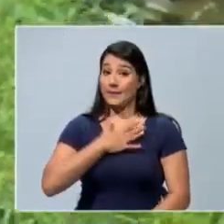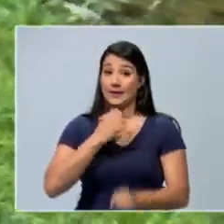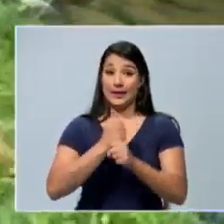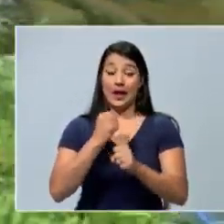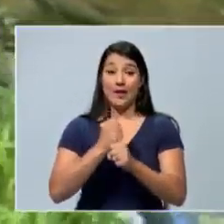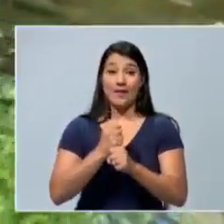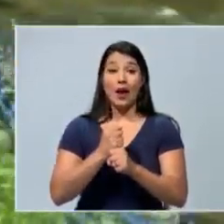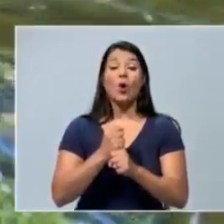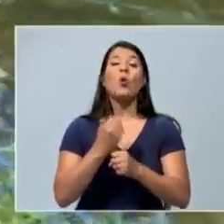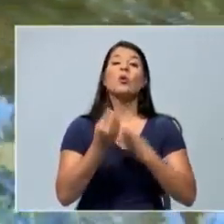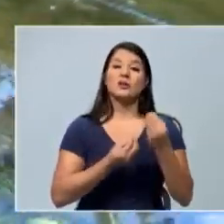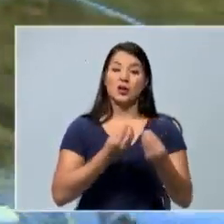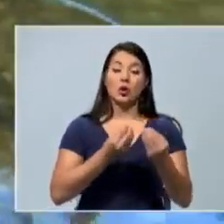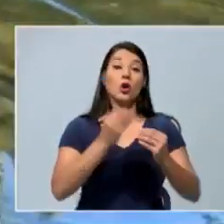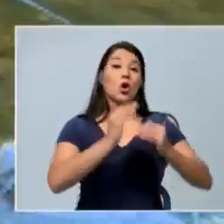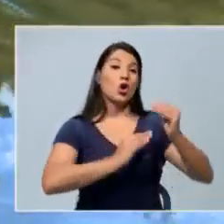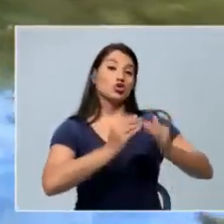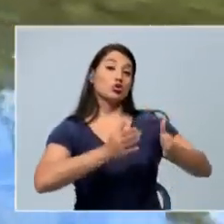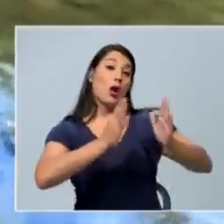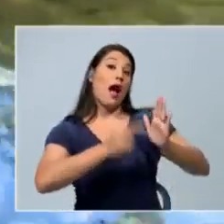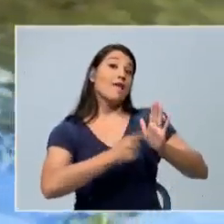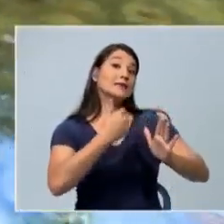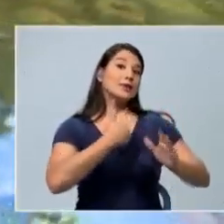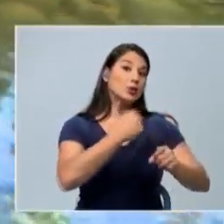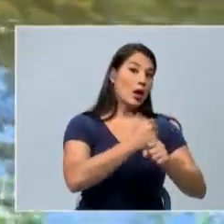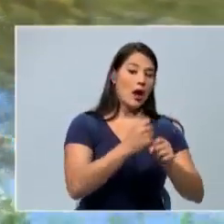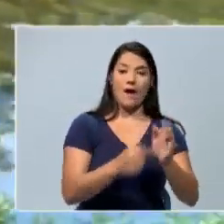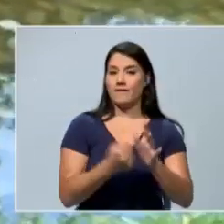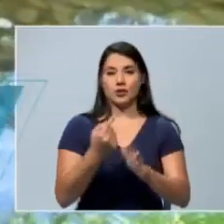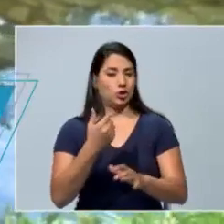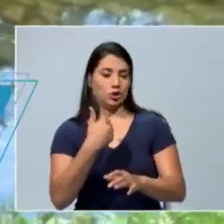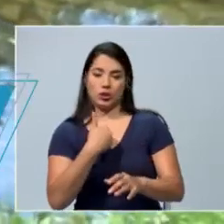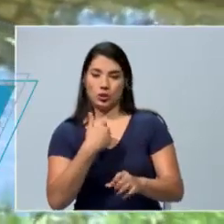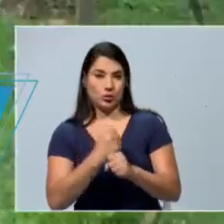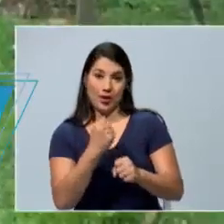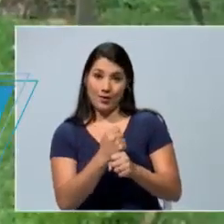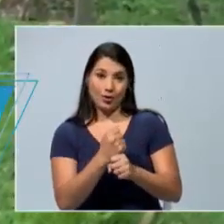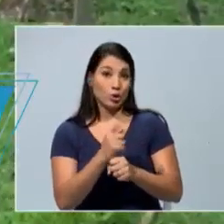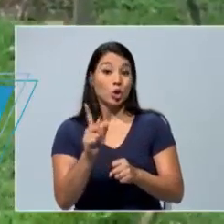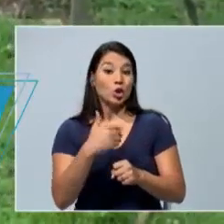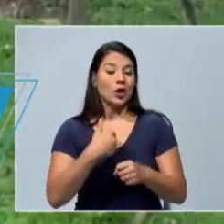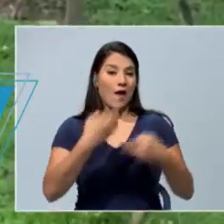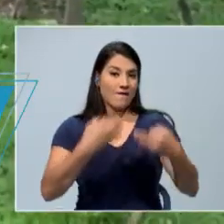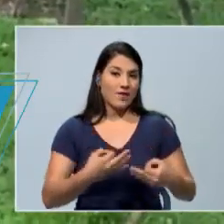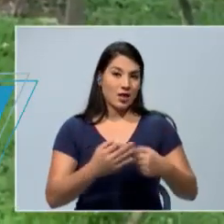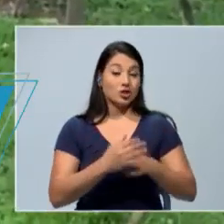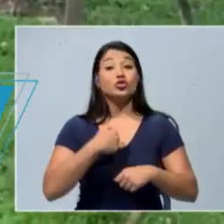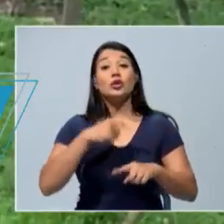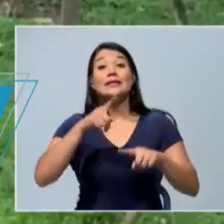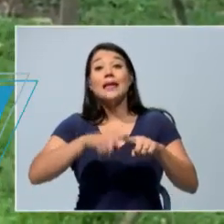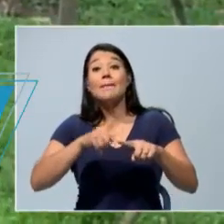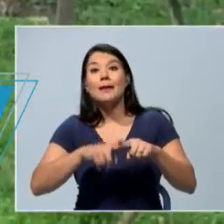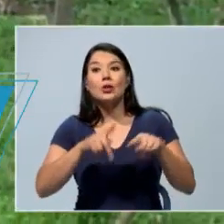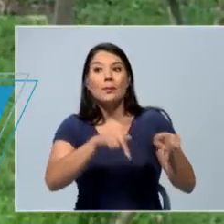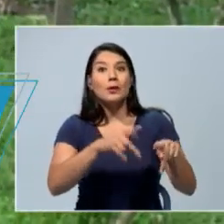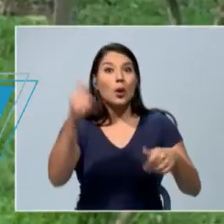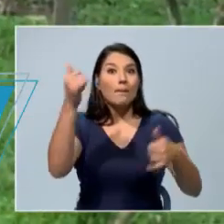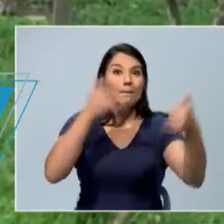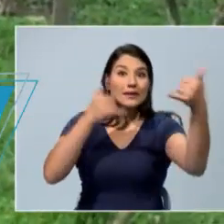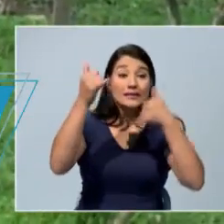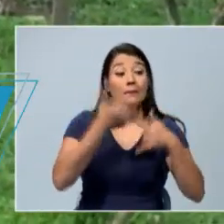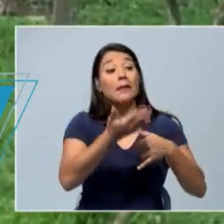en construcción. Hay veces que hay, a veces que no hay. Yo no dependo de un trabajo fijo. Yo dependo de la gente que me llame y me diga, bueno,